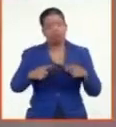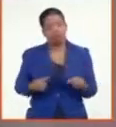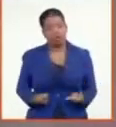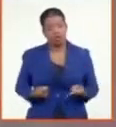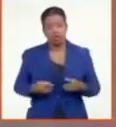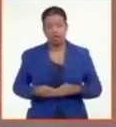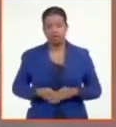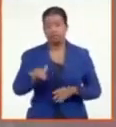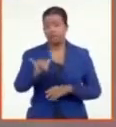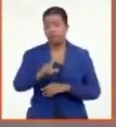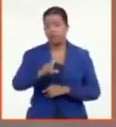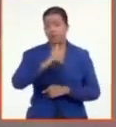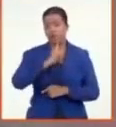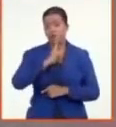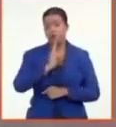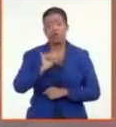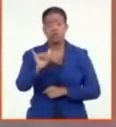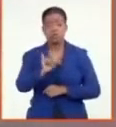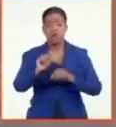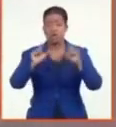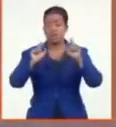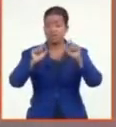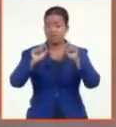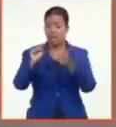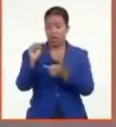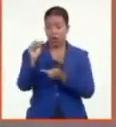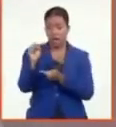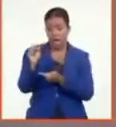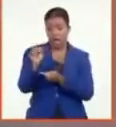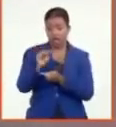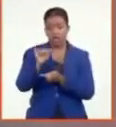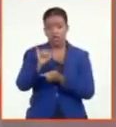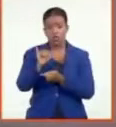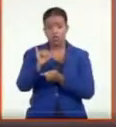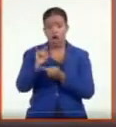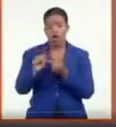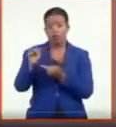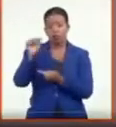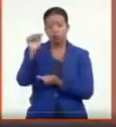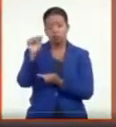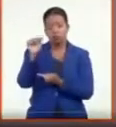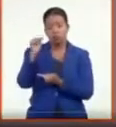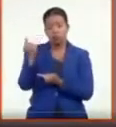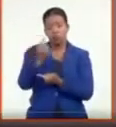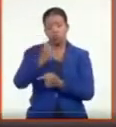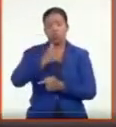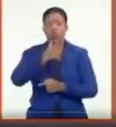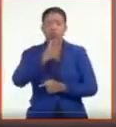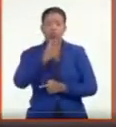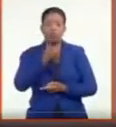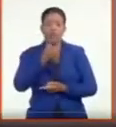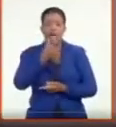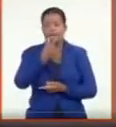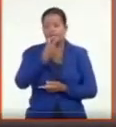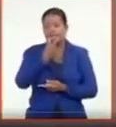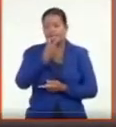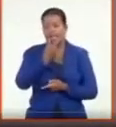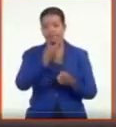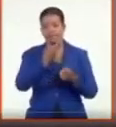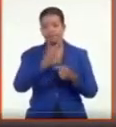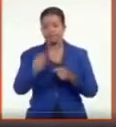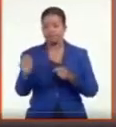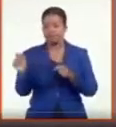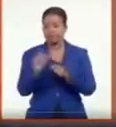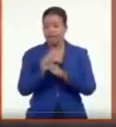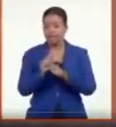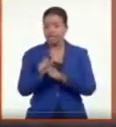el agua así pasa con los refrescos así así pasa con los jugos con las confituras cosas que están listas para la venta que se compran de